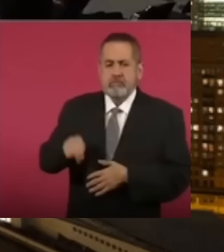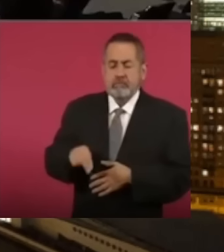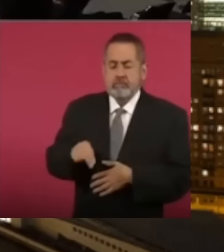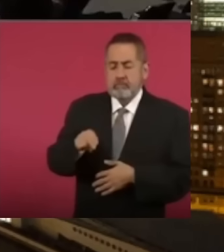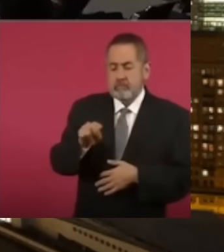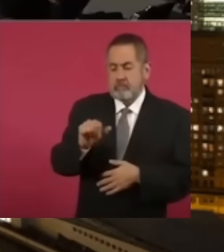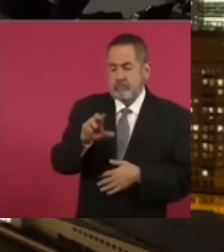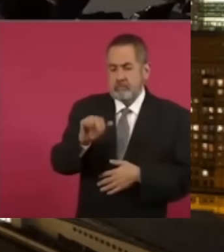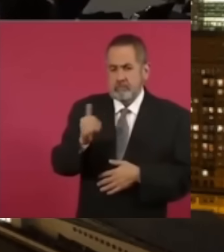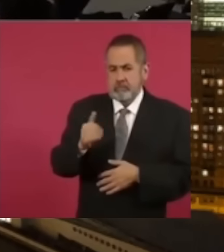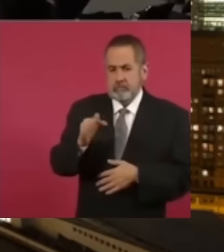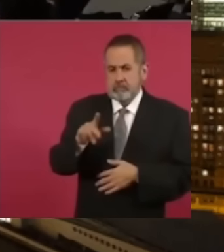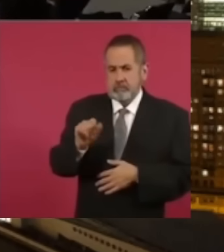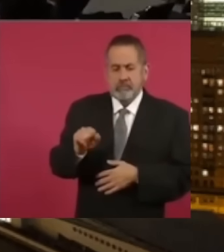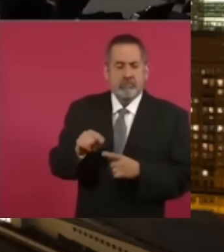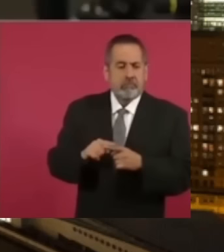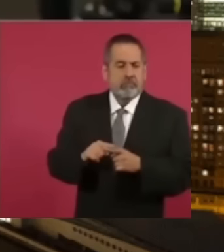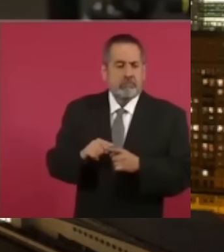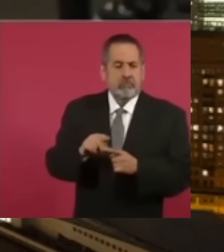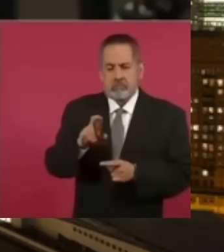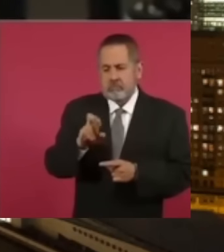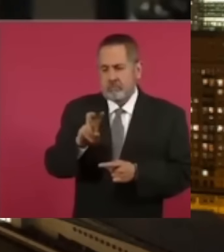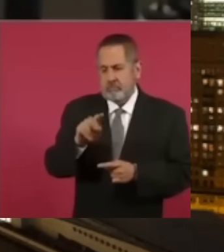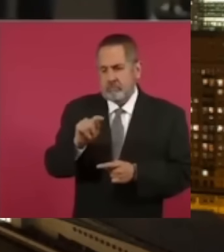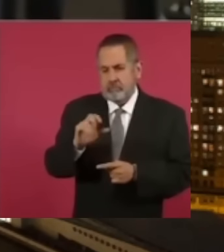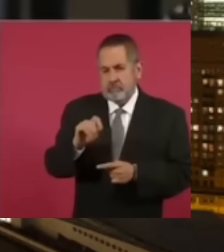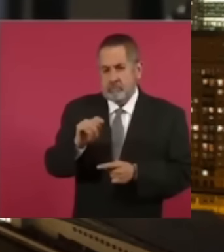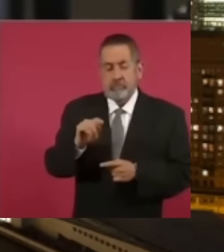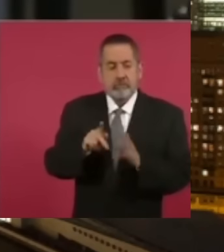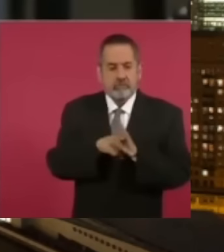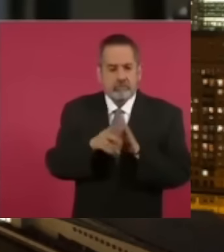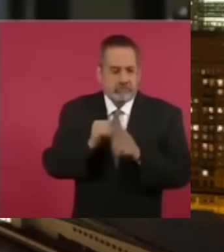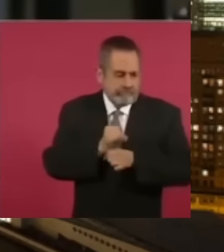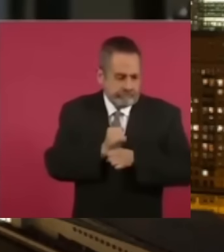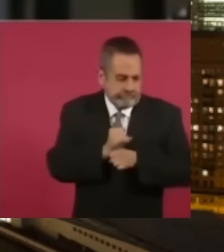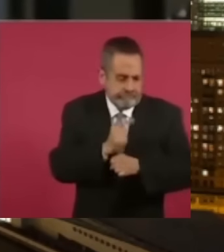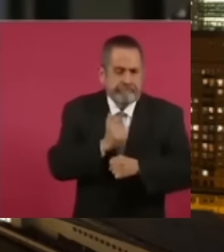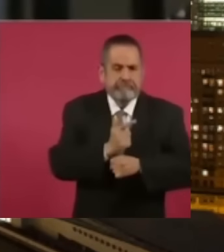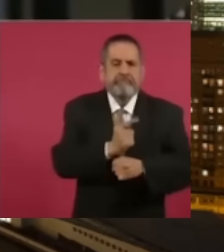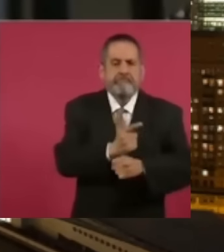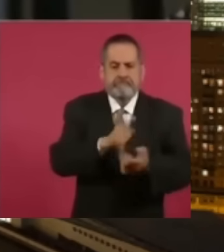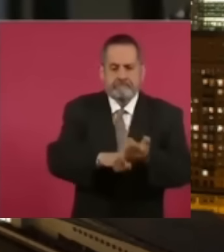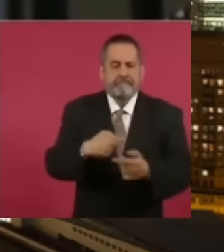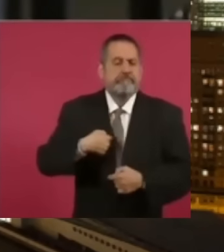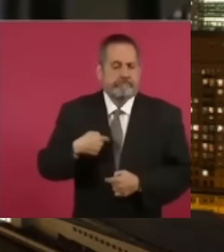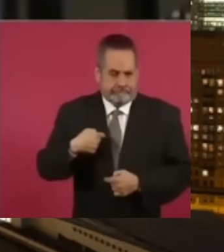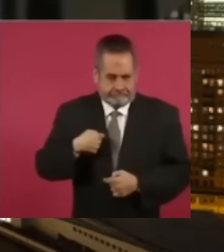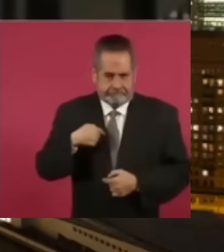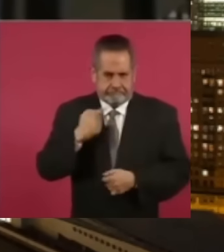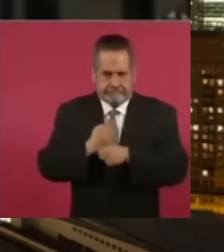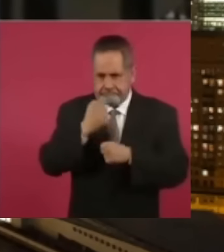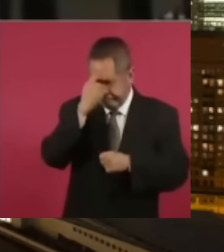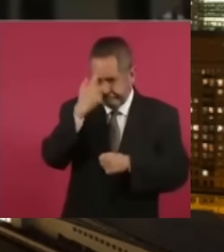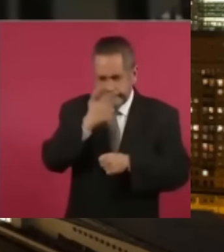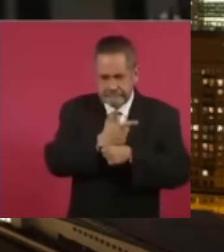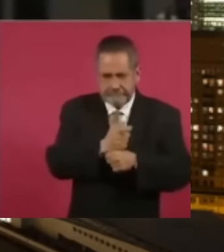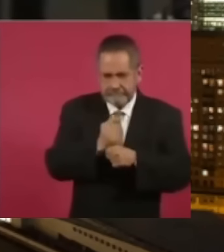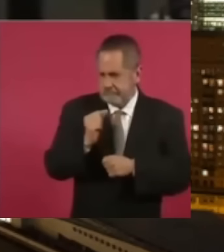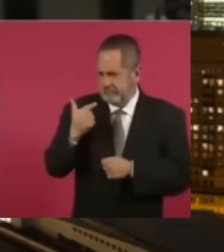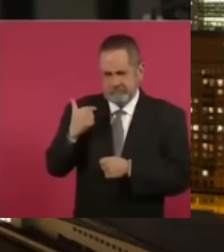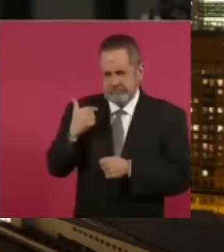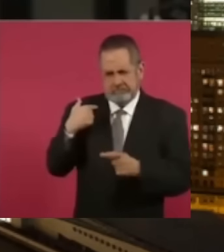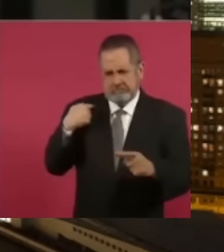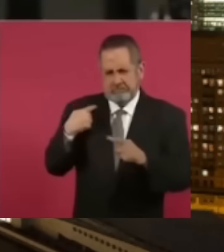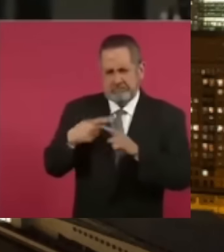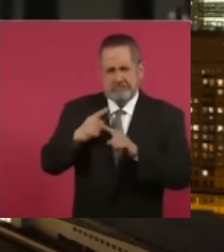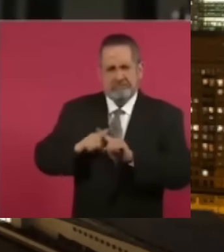tú de la revista contralínea y soy la autora de las investigaciones no solo de estas últimas sobre